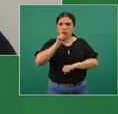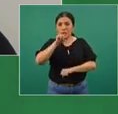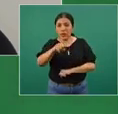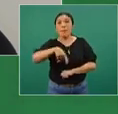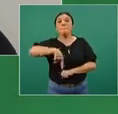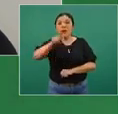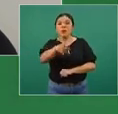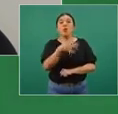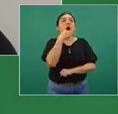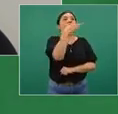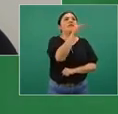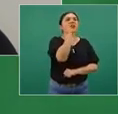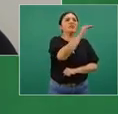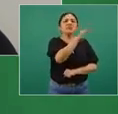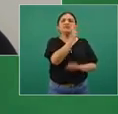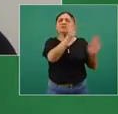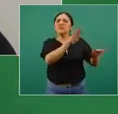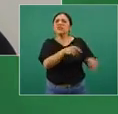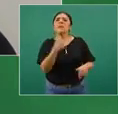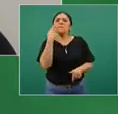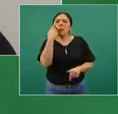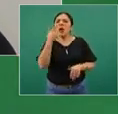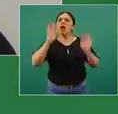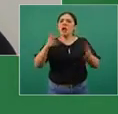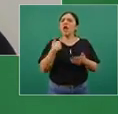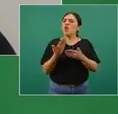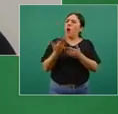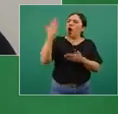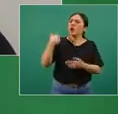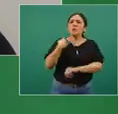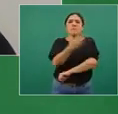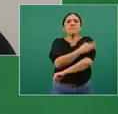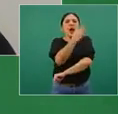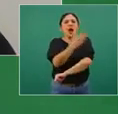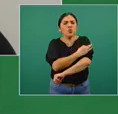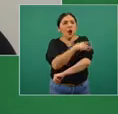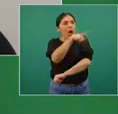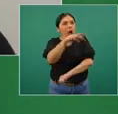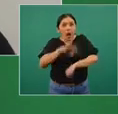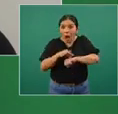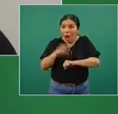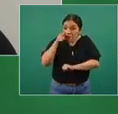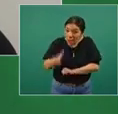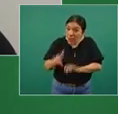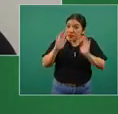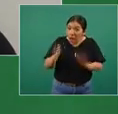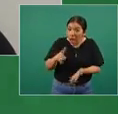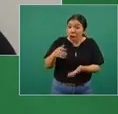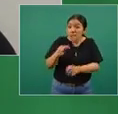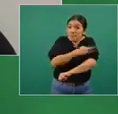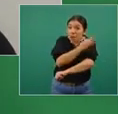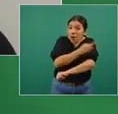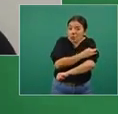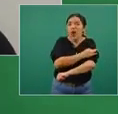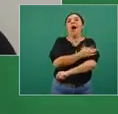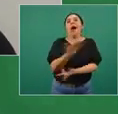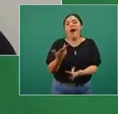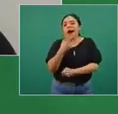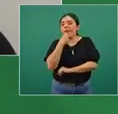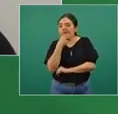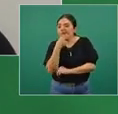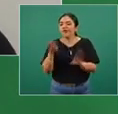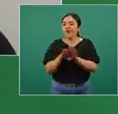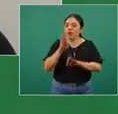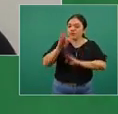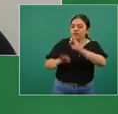consulta médica hacer notar el antecedente para que sea bien identificado y que en su momento el profesional de la salud obviamente pueda dar